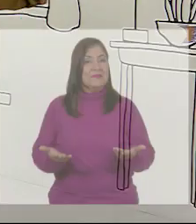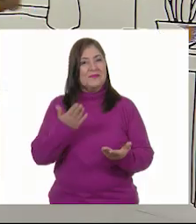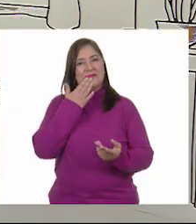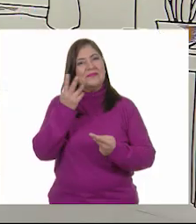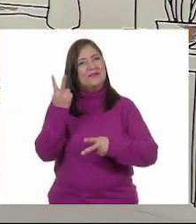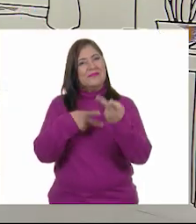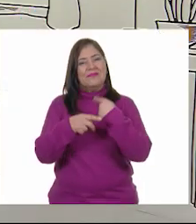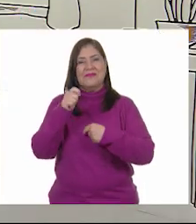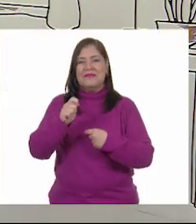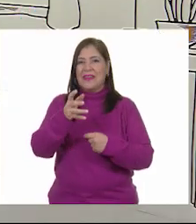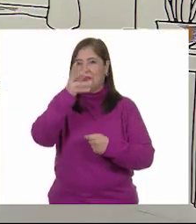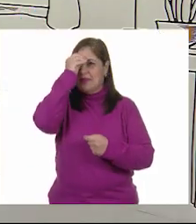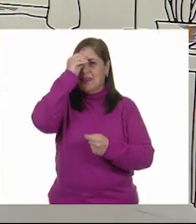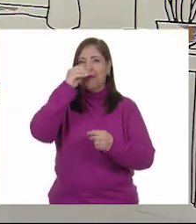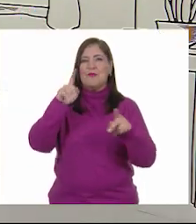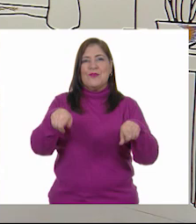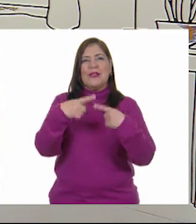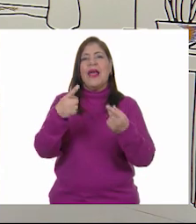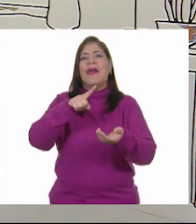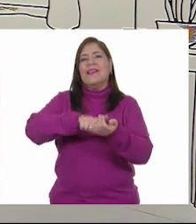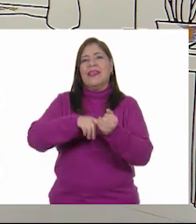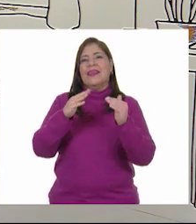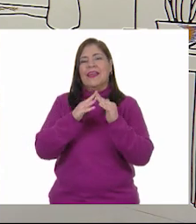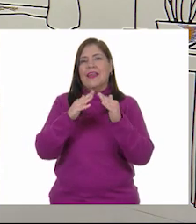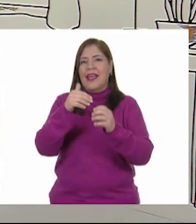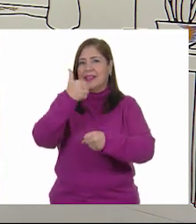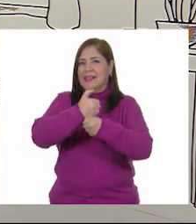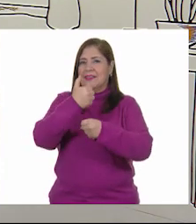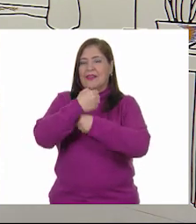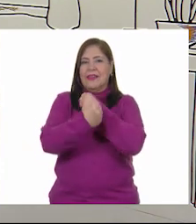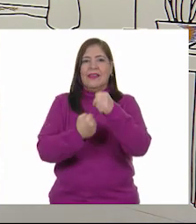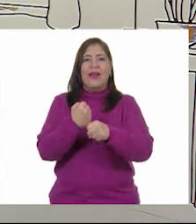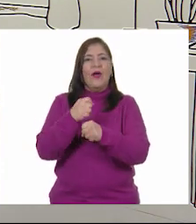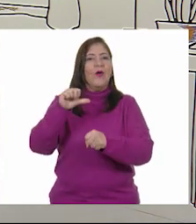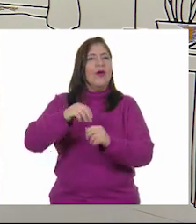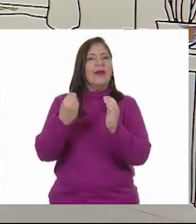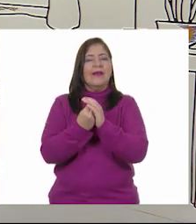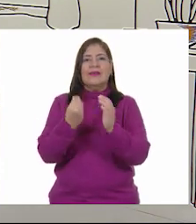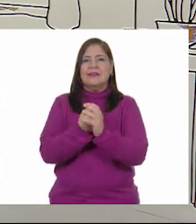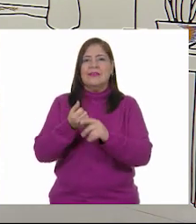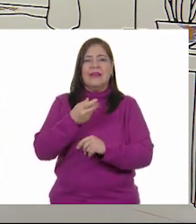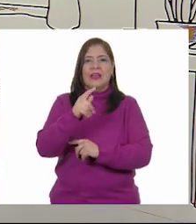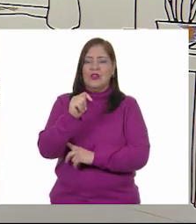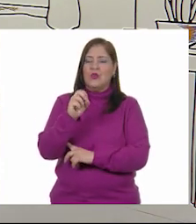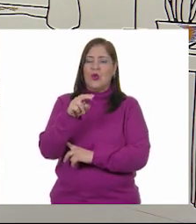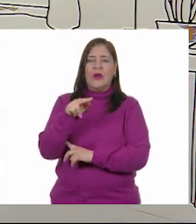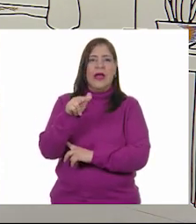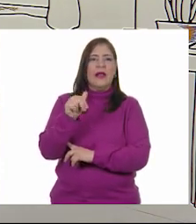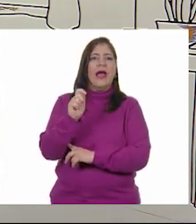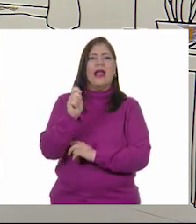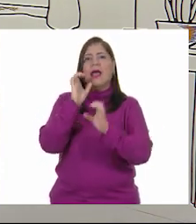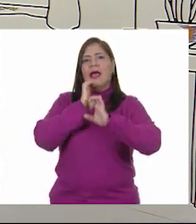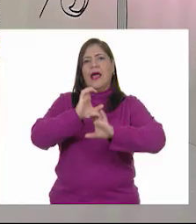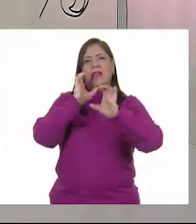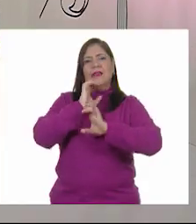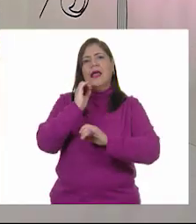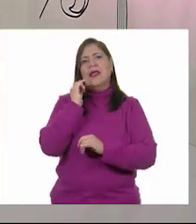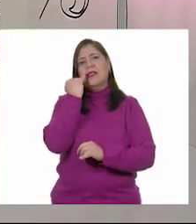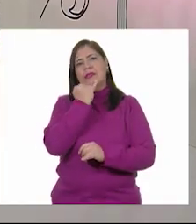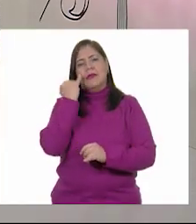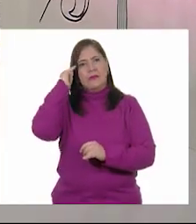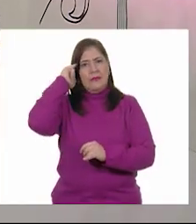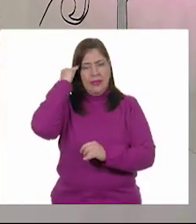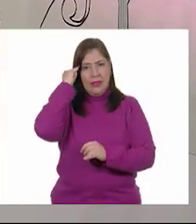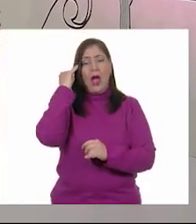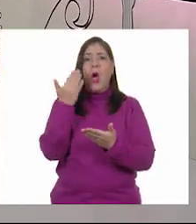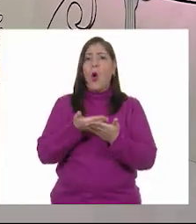Bienvenidos a Aprende Música en Casa de Sexto Grado. La clase de hoy se llama Tonana y el canto en lengua indígena. ¿Y qué